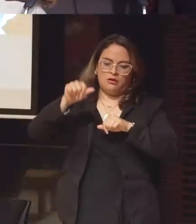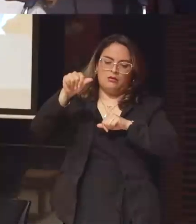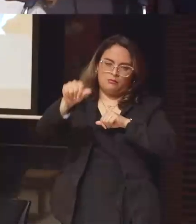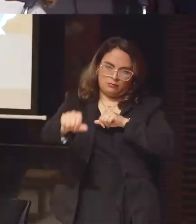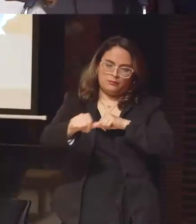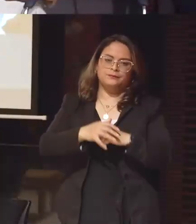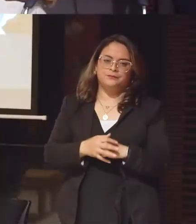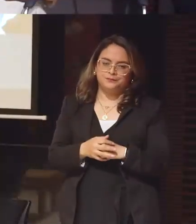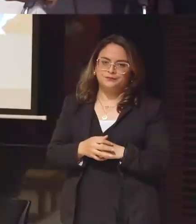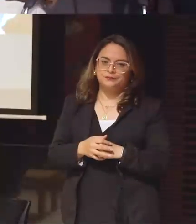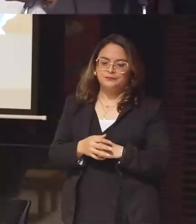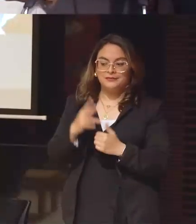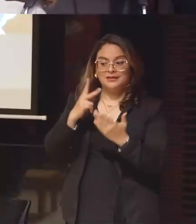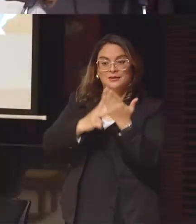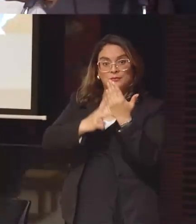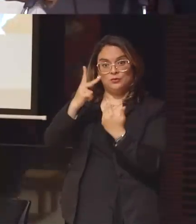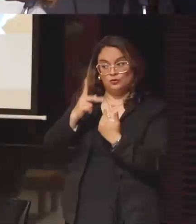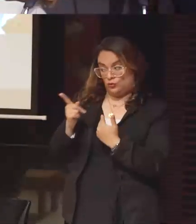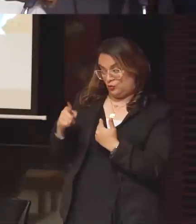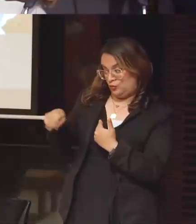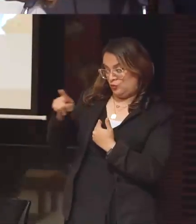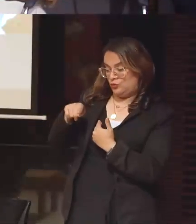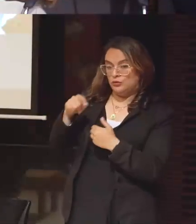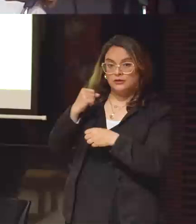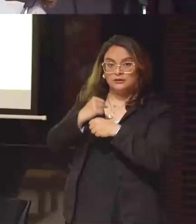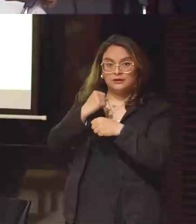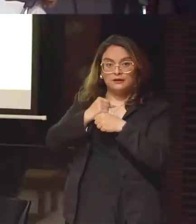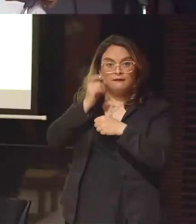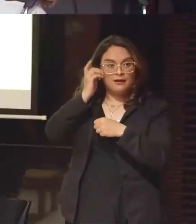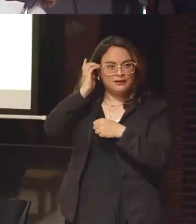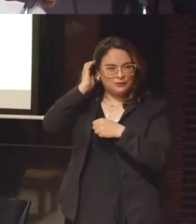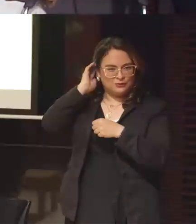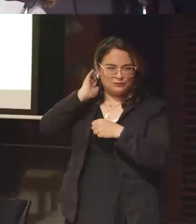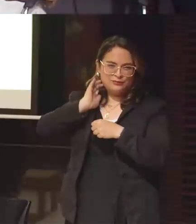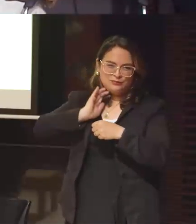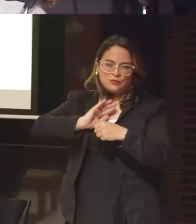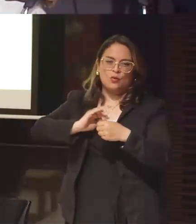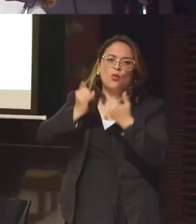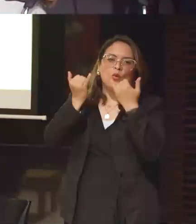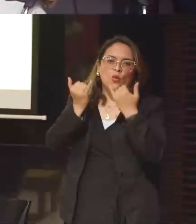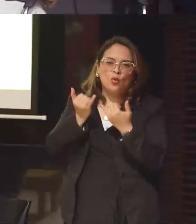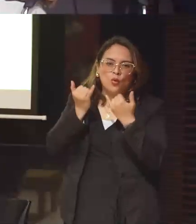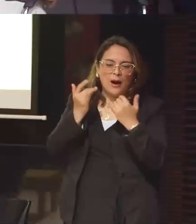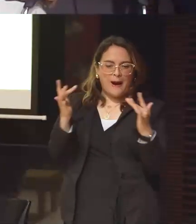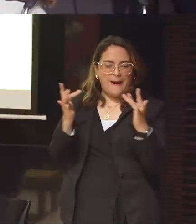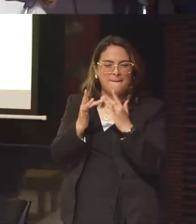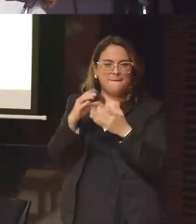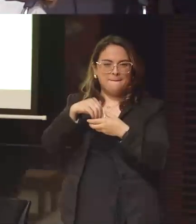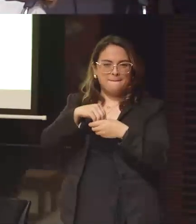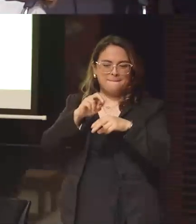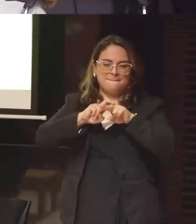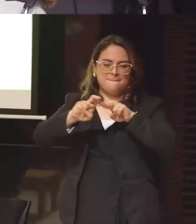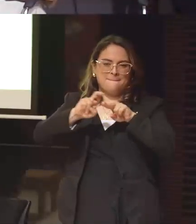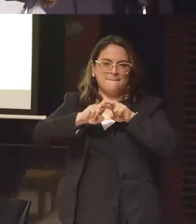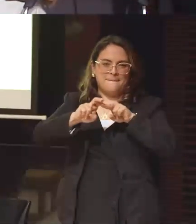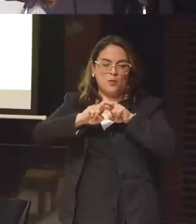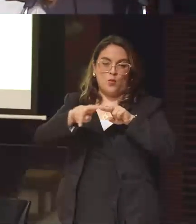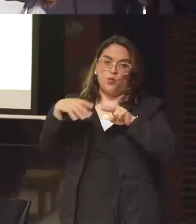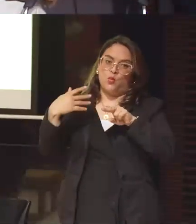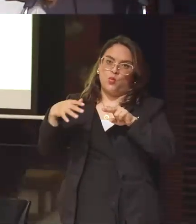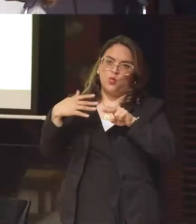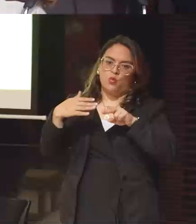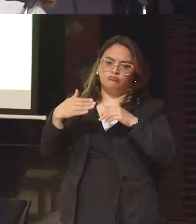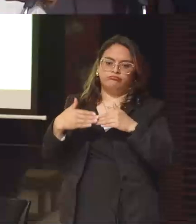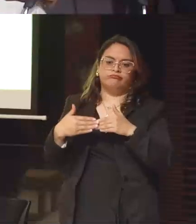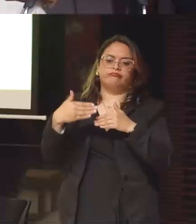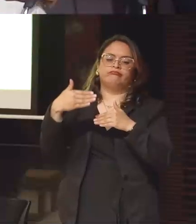Y creo que los proyectos en los que ustedes están incluidos en este momento, como lo es el metro, que tiene, digamos, una proyección de alguna manera